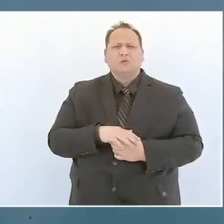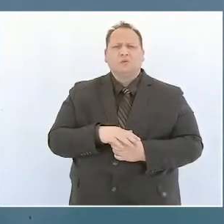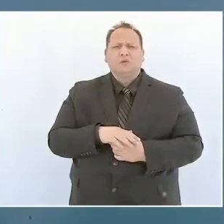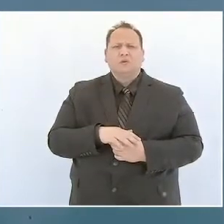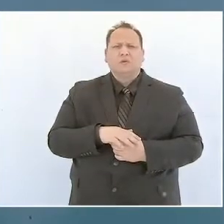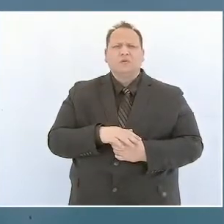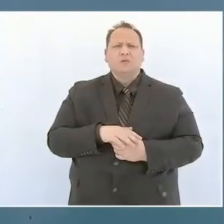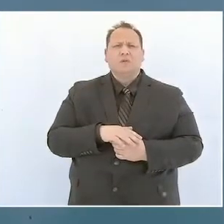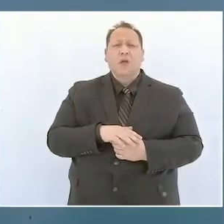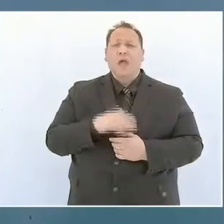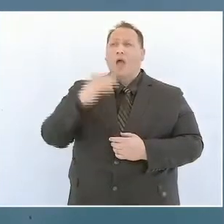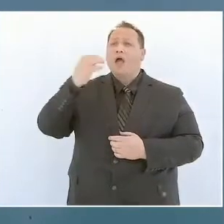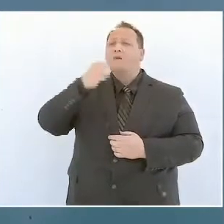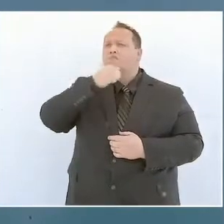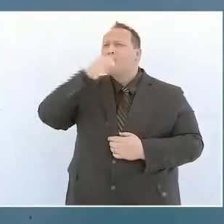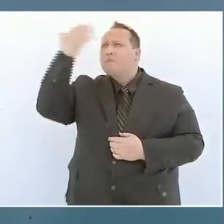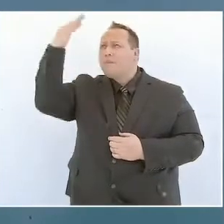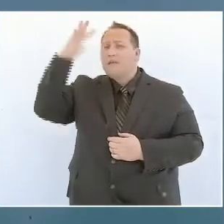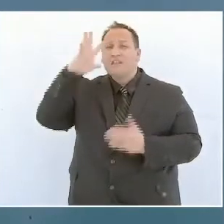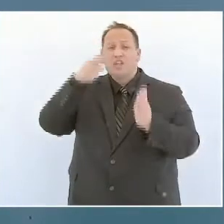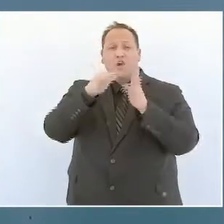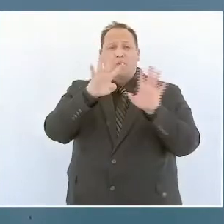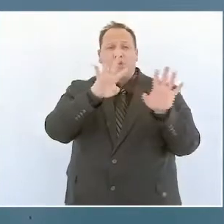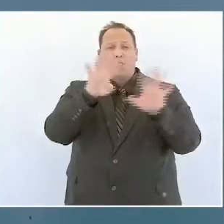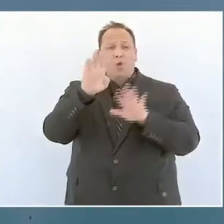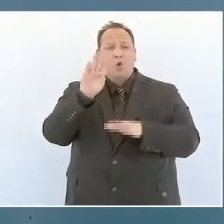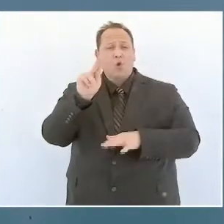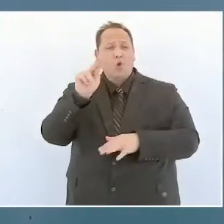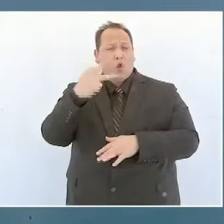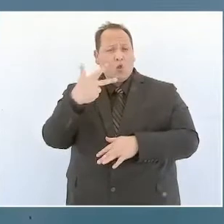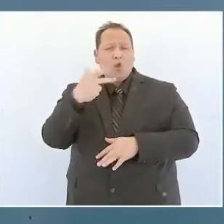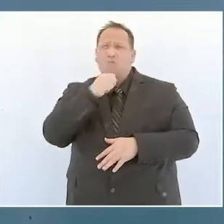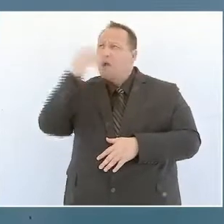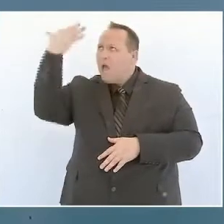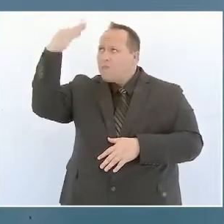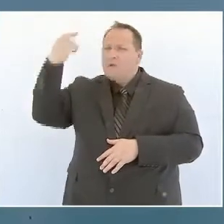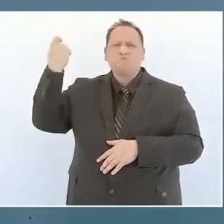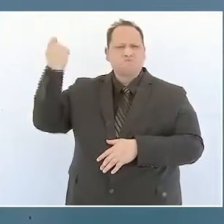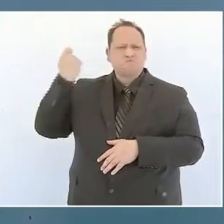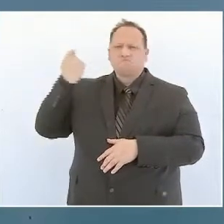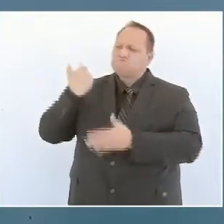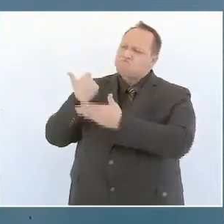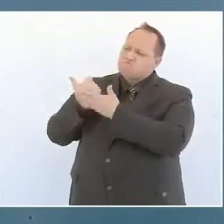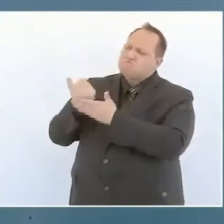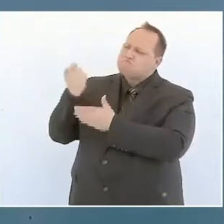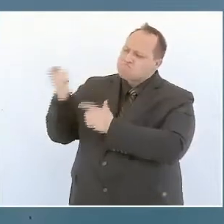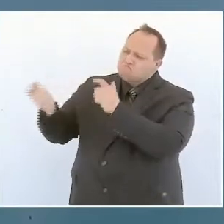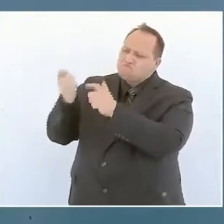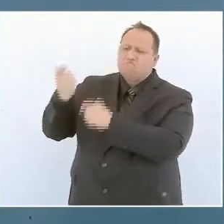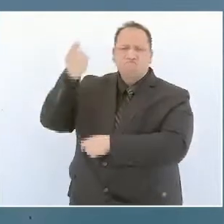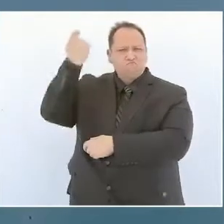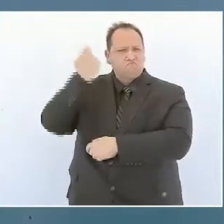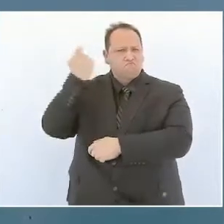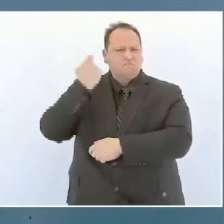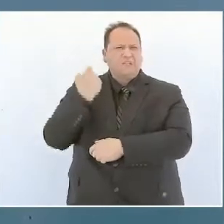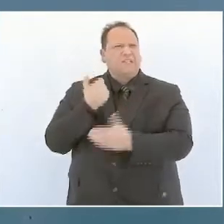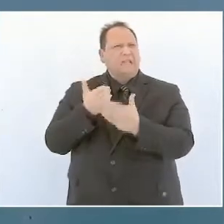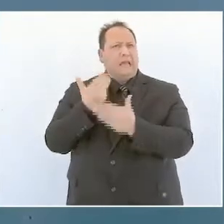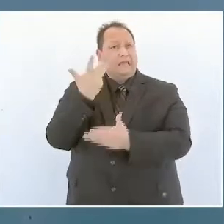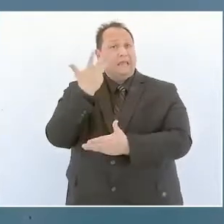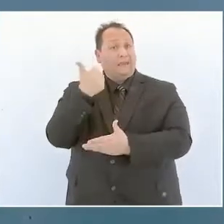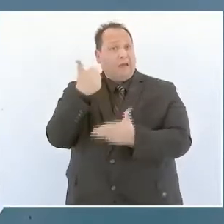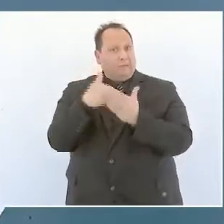5,988 adultos mayores en Tecate que reciben una pensión, casi